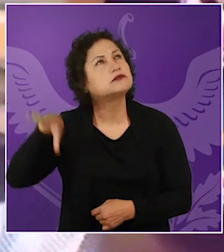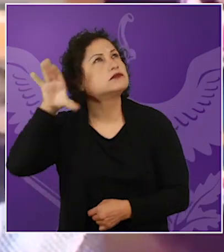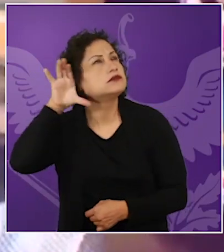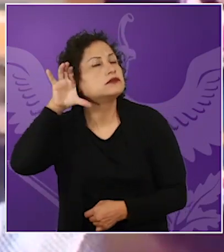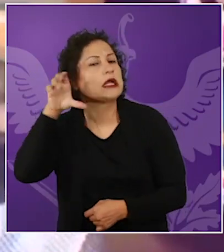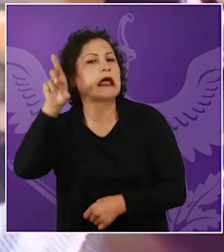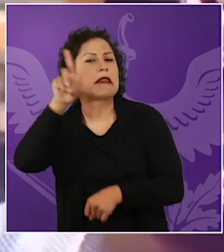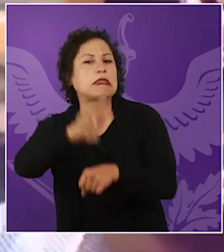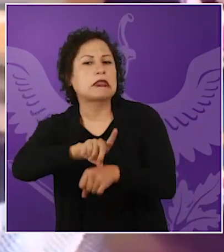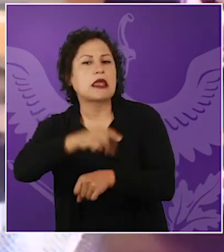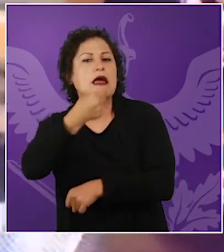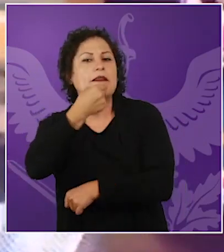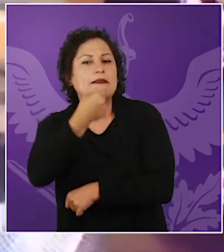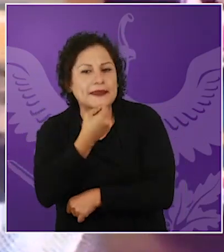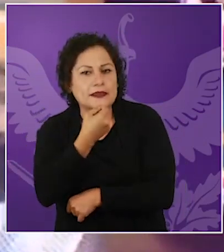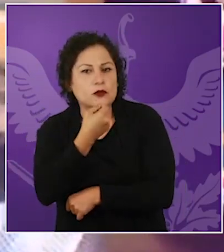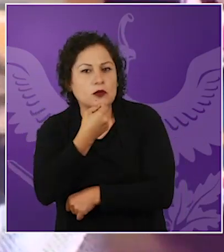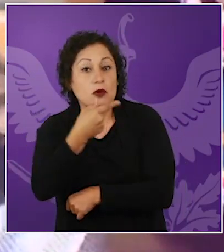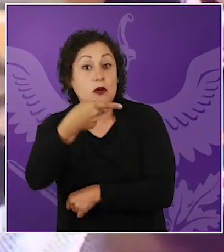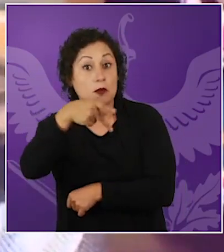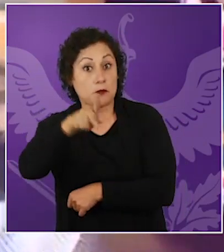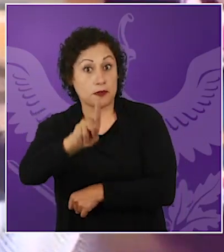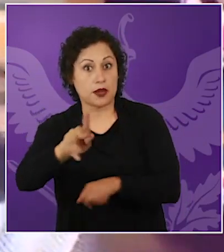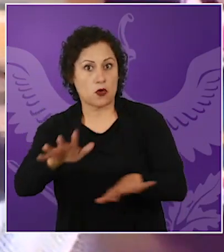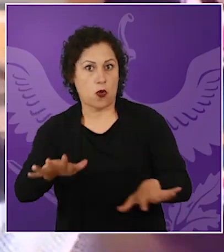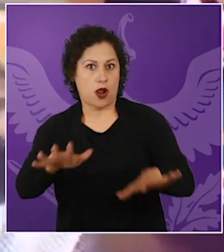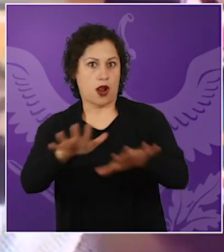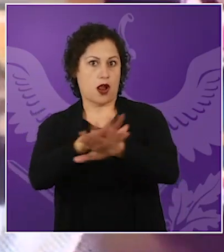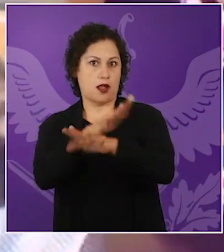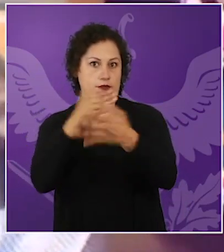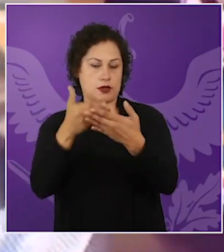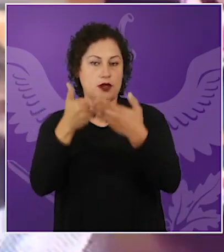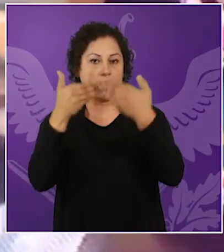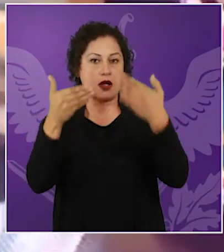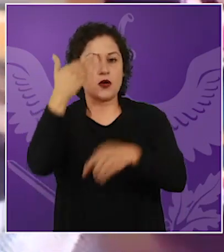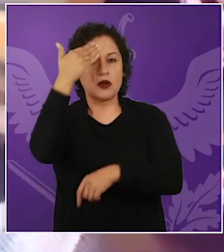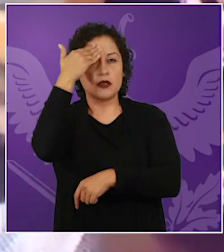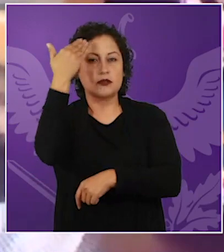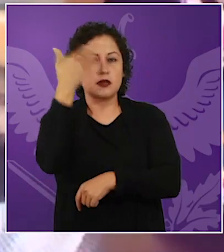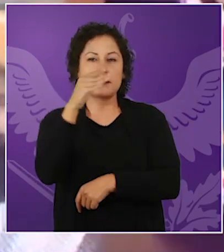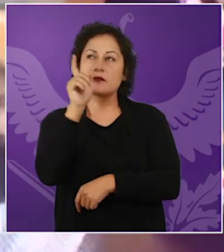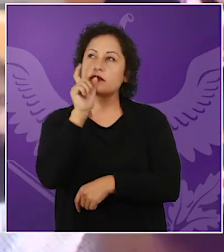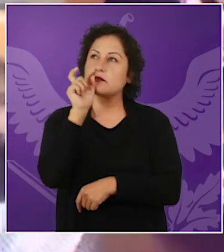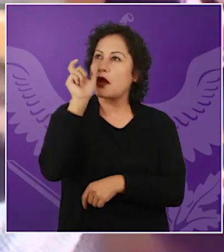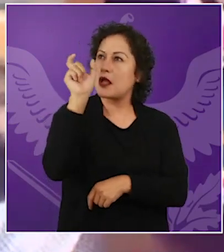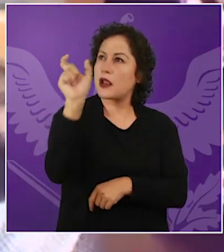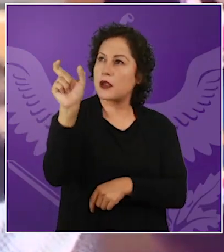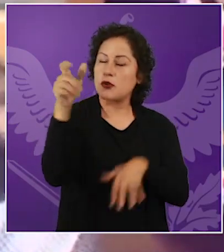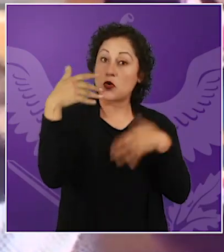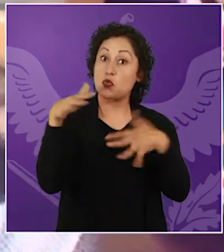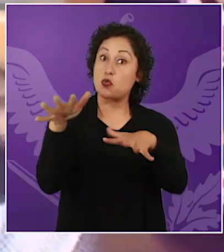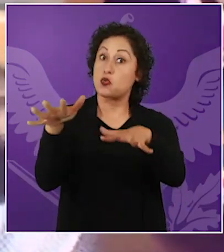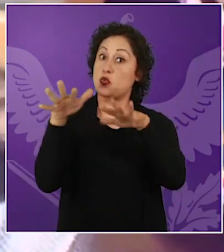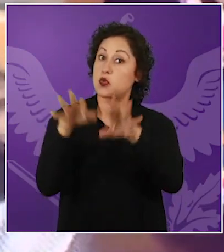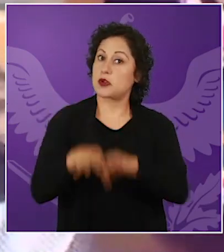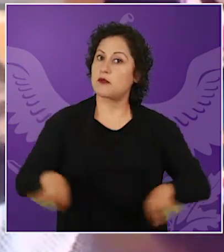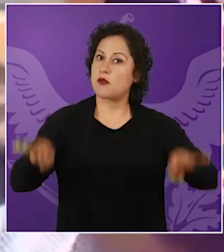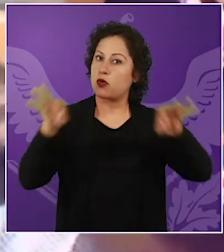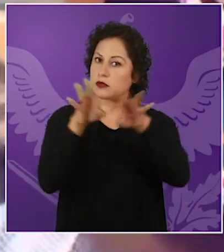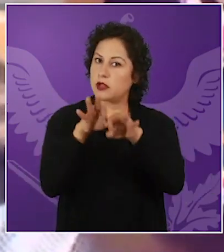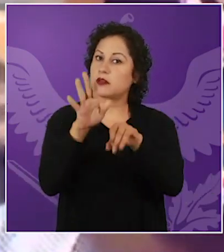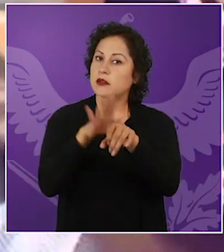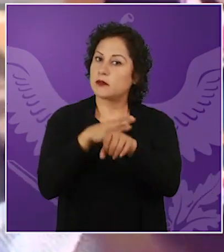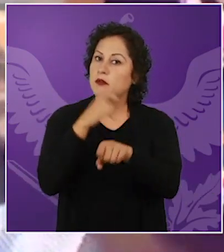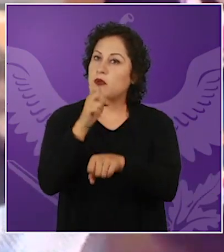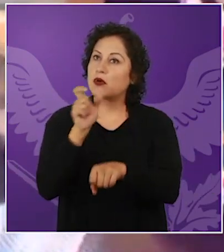que nuestras palabras, que el lenguaje es muy poderoso y debemos usarlo de una